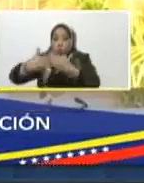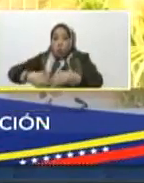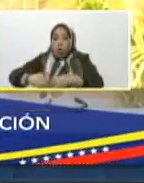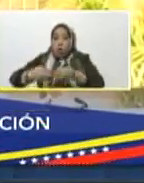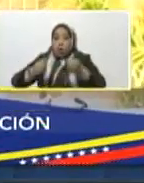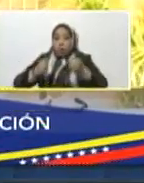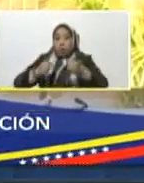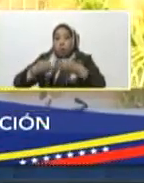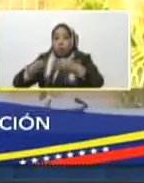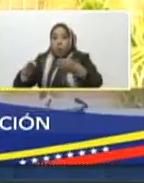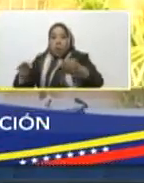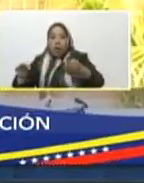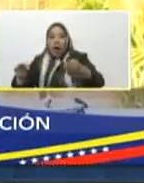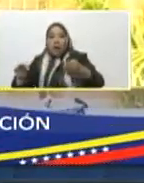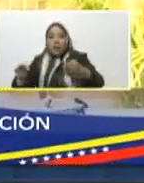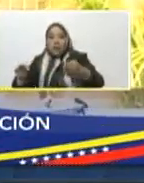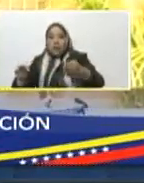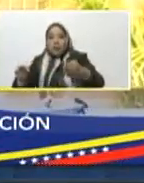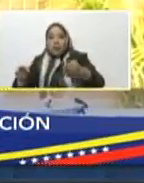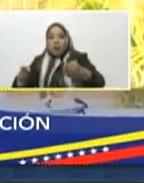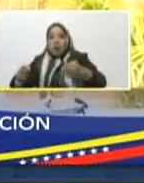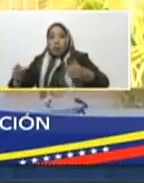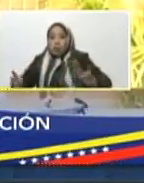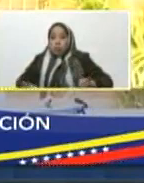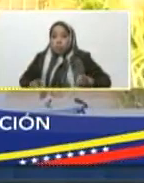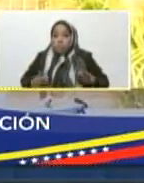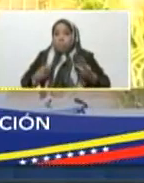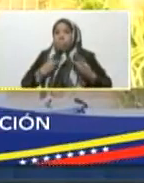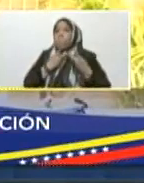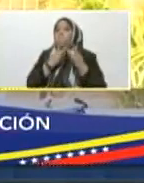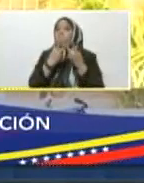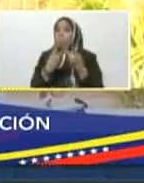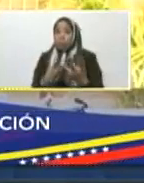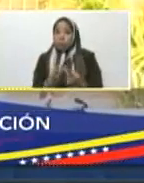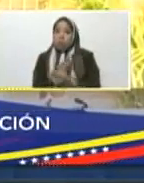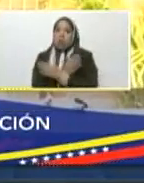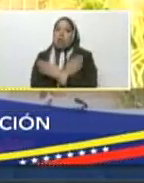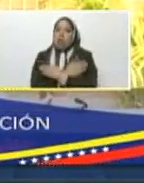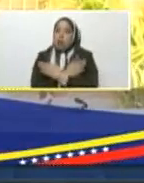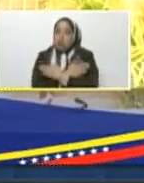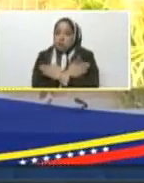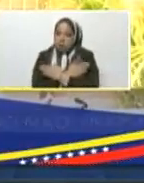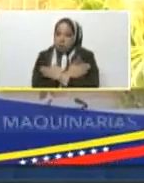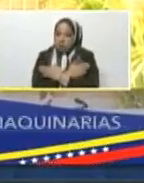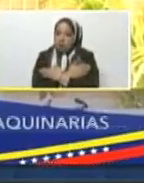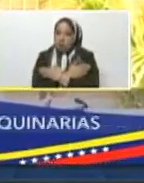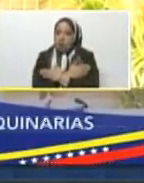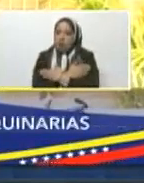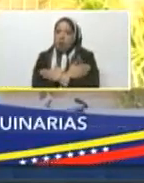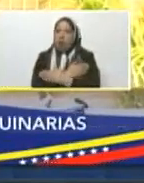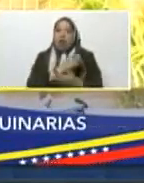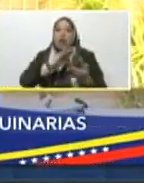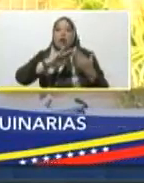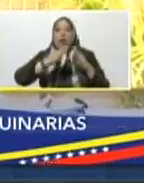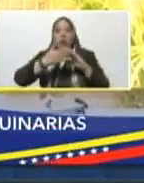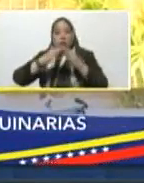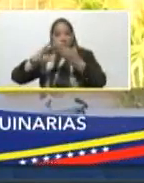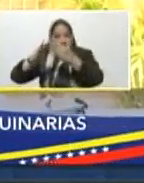públicas. Fue valiente, Pimentel. Te felicito, Pimentel. Y a toda la comuna